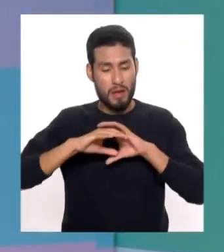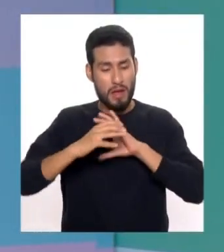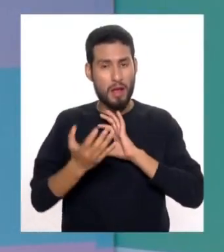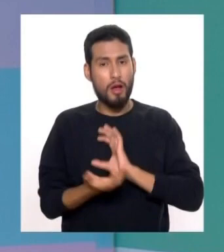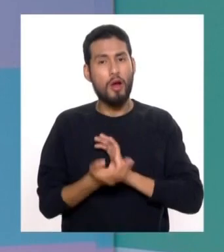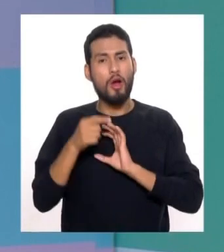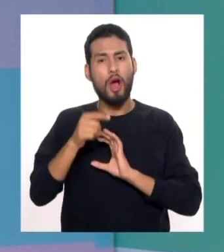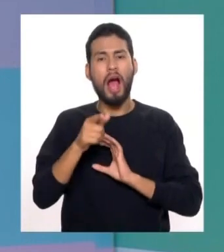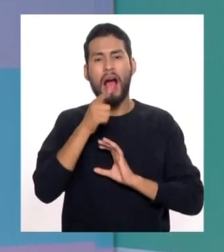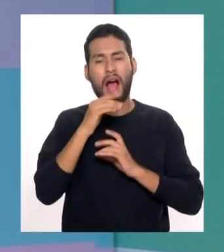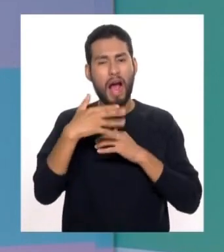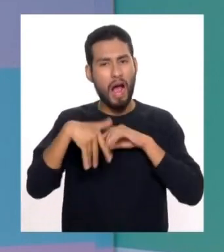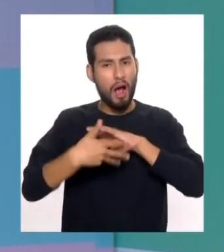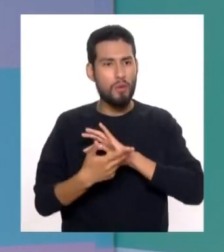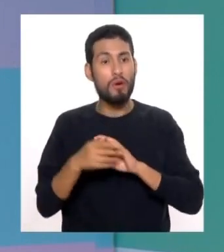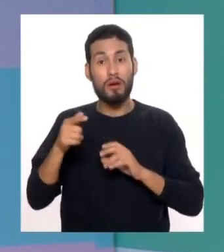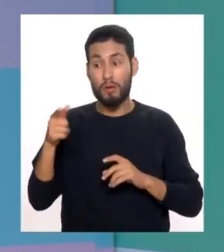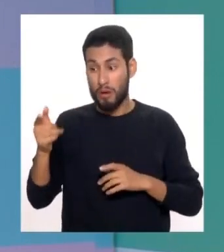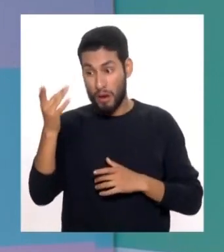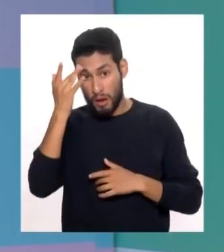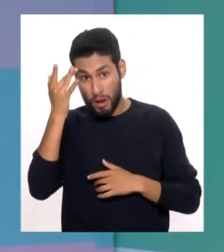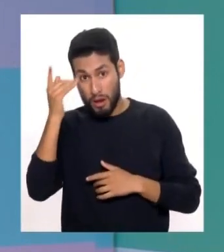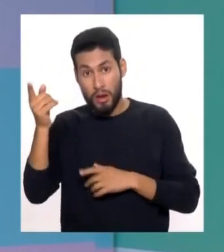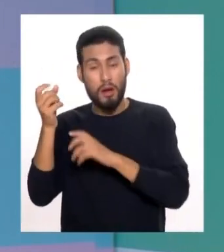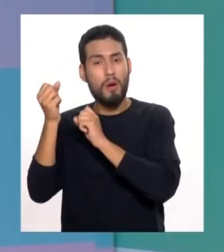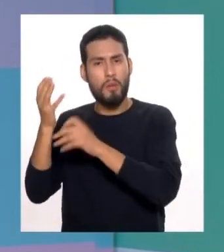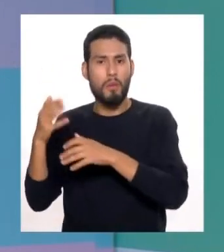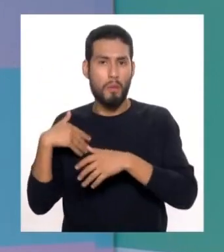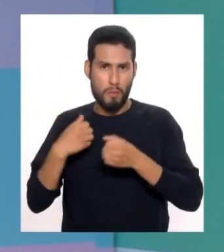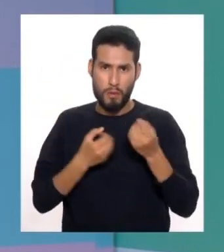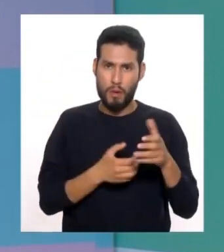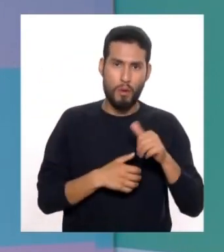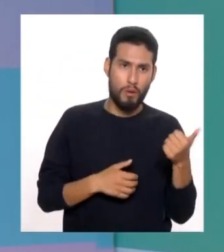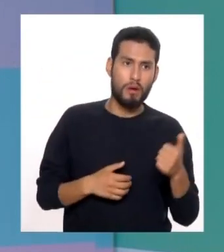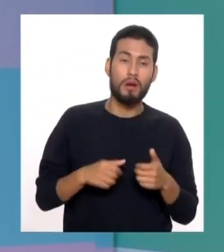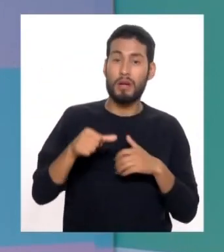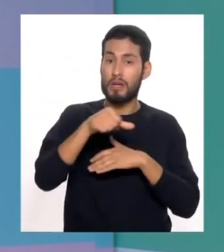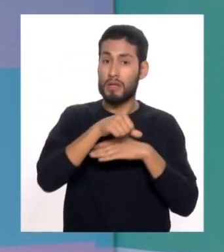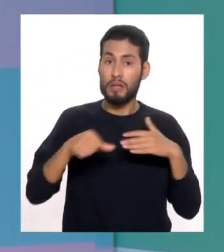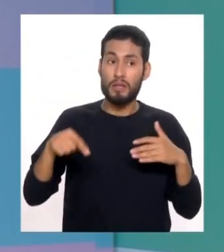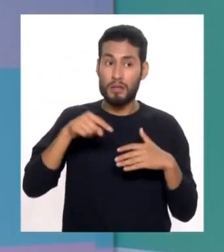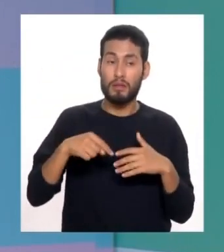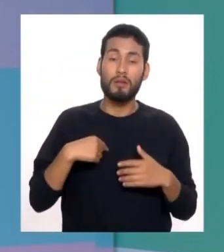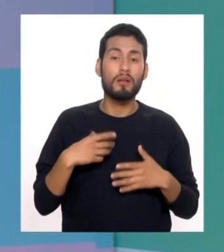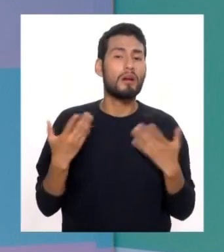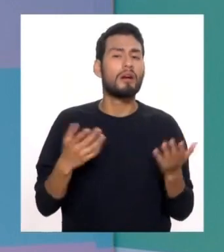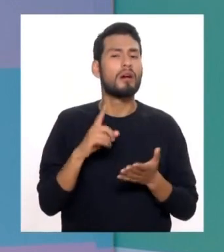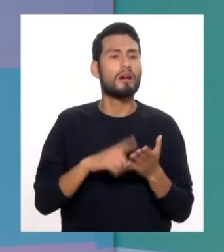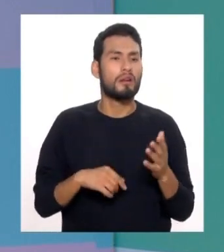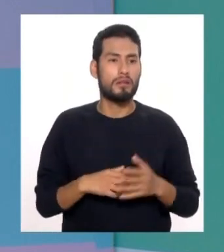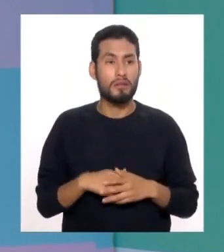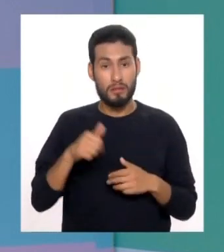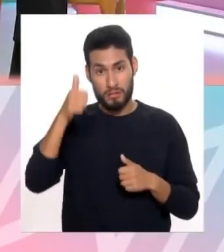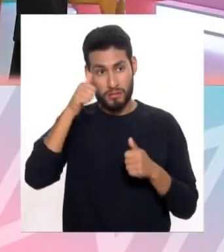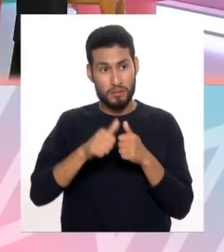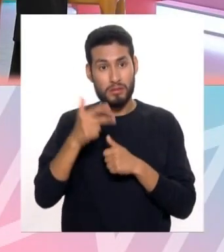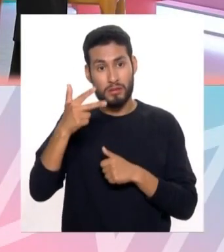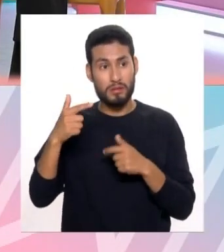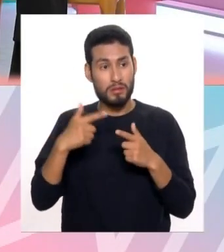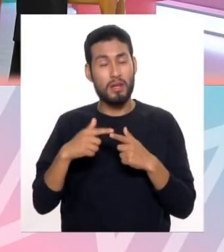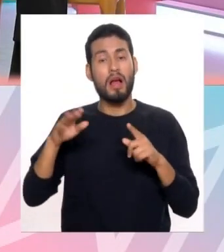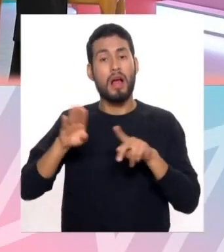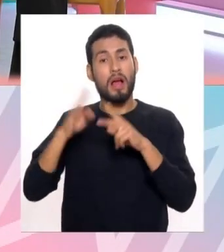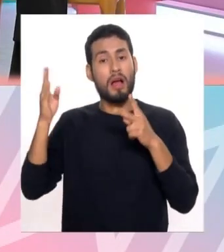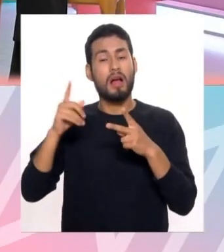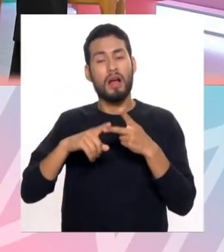lo tanto la afección que pueda tener uno afecta al otro. Y el tipo de cirugía fetal que nosotros realizamos, ¿se acuerdan los 3 tipos?